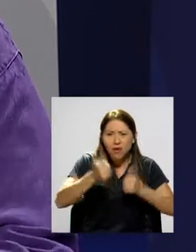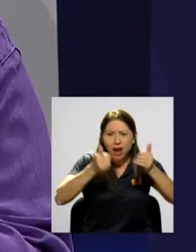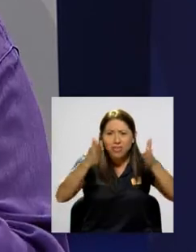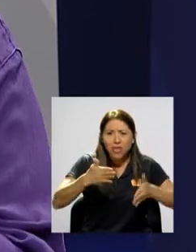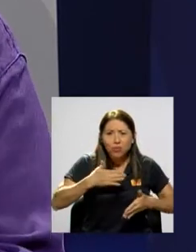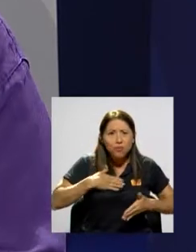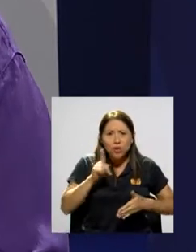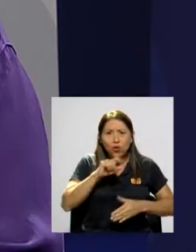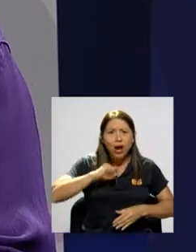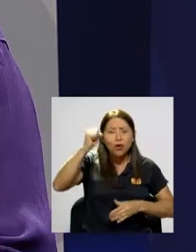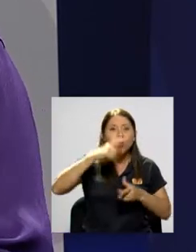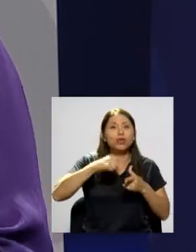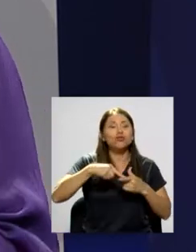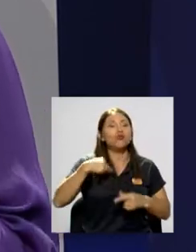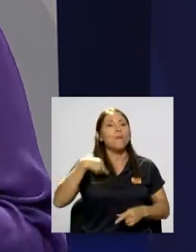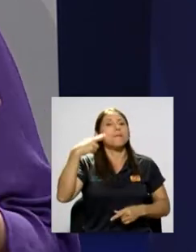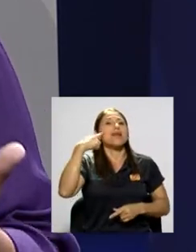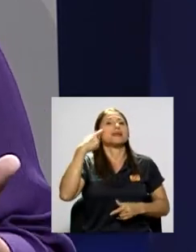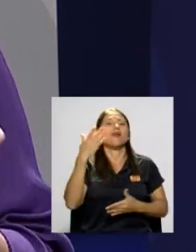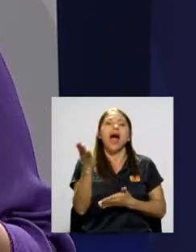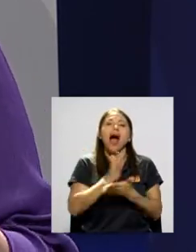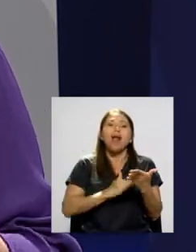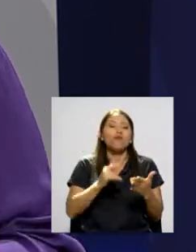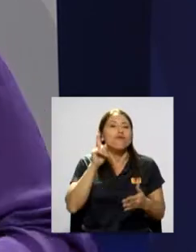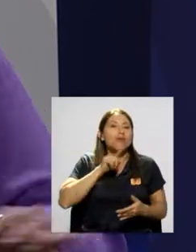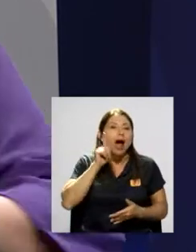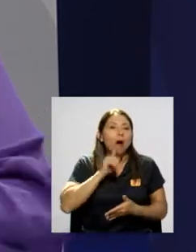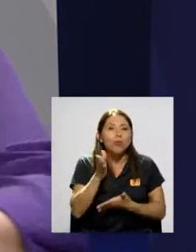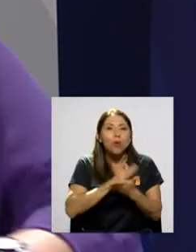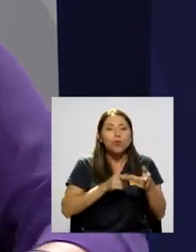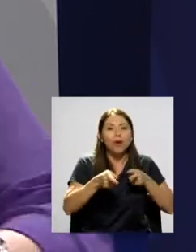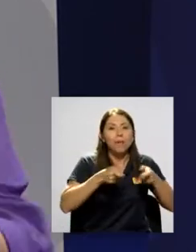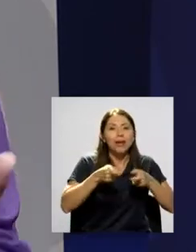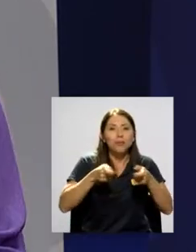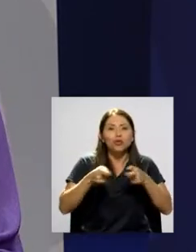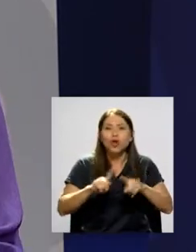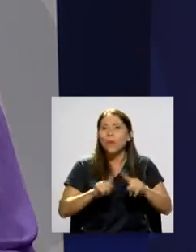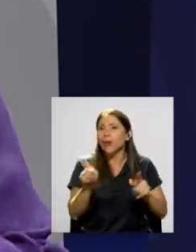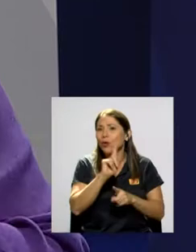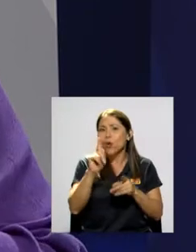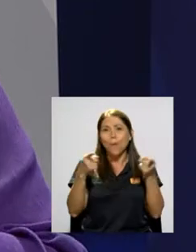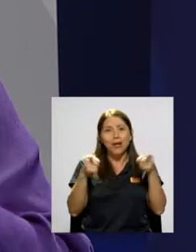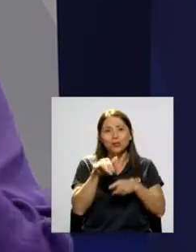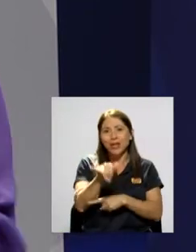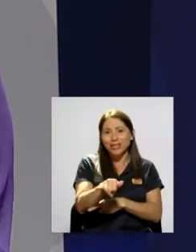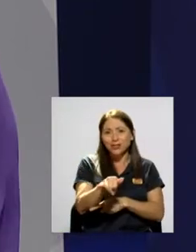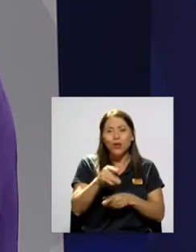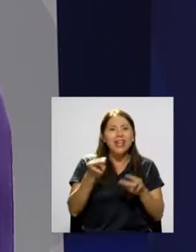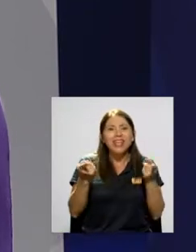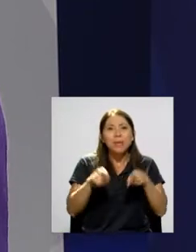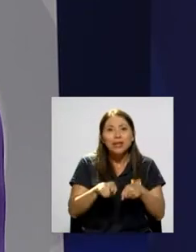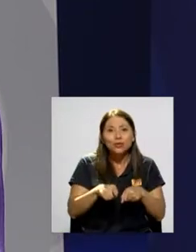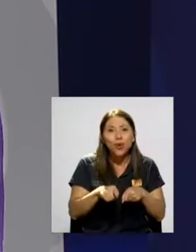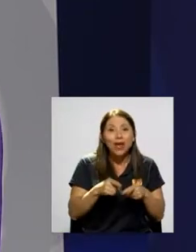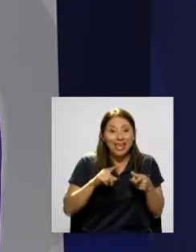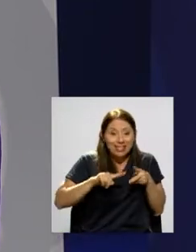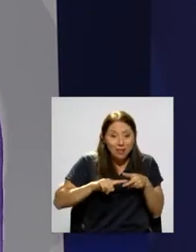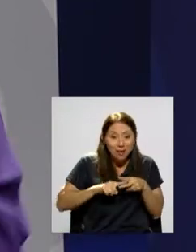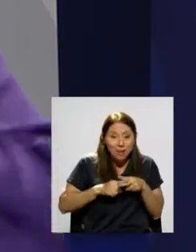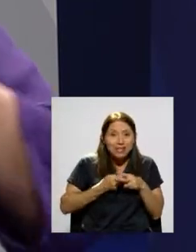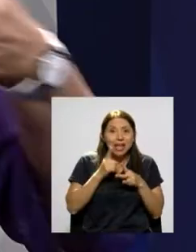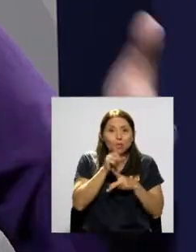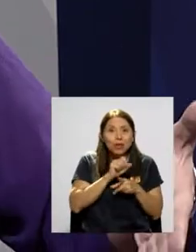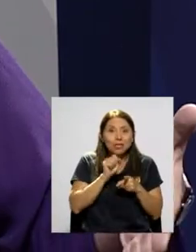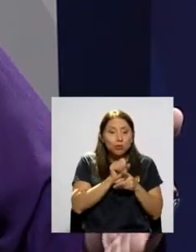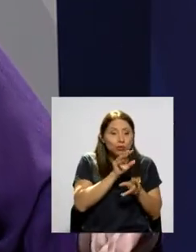hubo alguna especie de fraude, uh-huh, o manipulación, pero no, en realidad lo que pasa es que se estaba armando un rompecabezas, yo vi una parte, a partir de esa